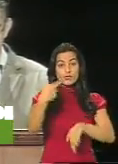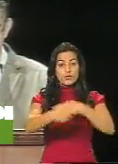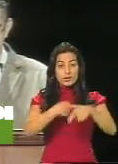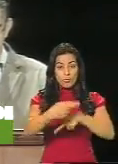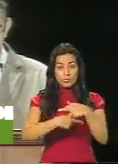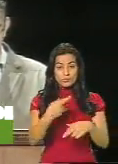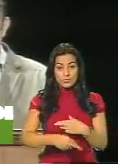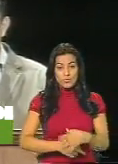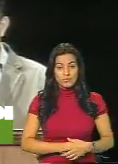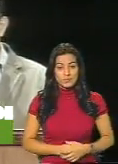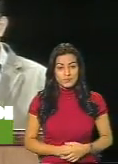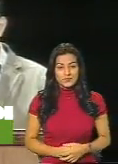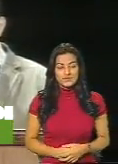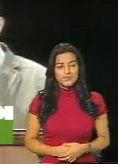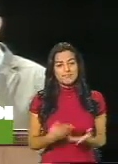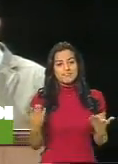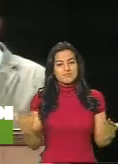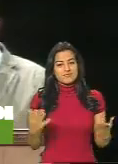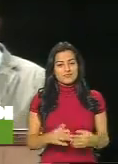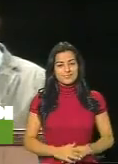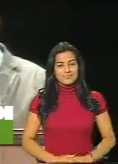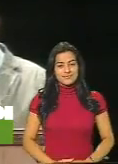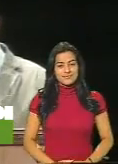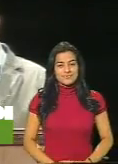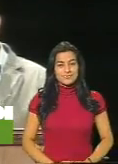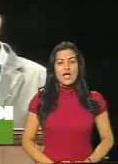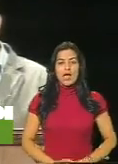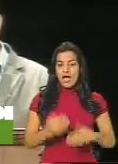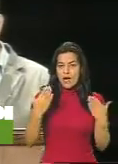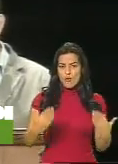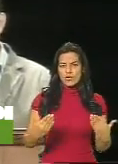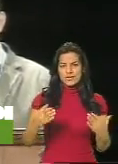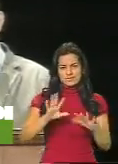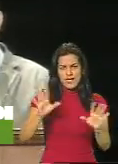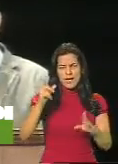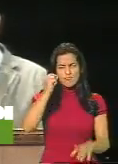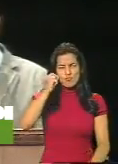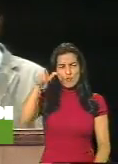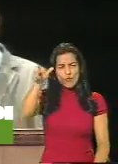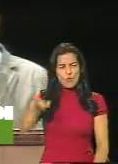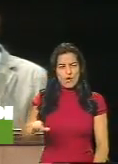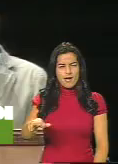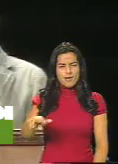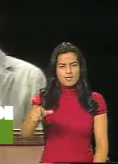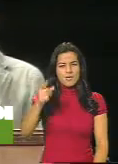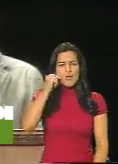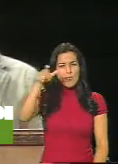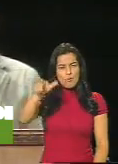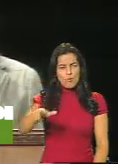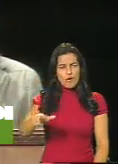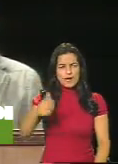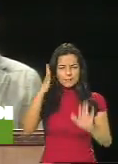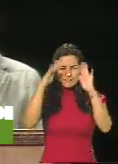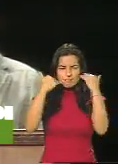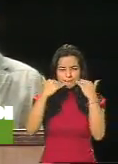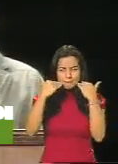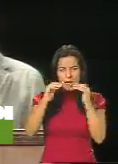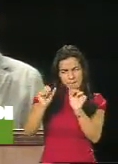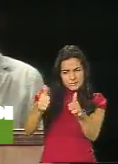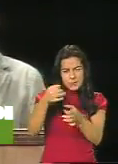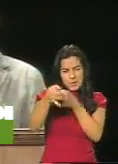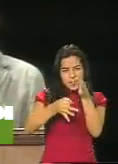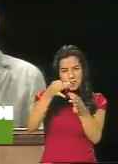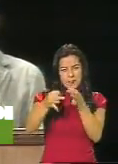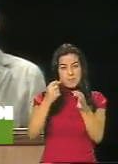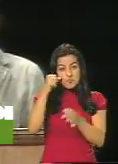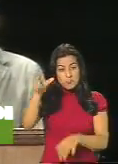revolucionario. Ya de todas maneras, nuestra decana de la enfermería que nos dirigió esas hermosas y emotivas